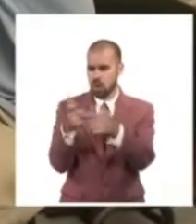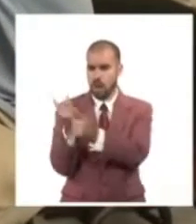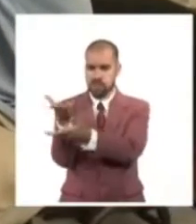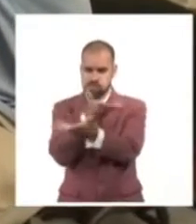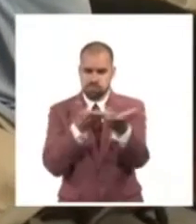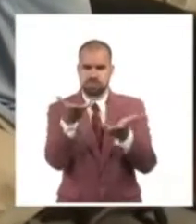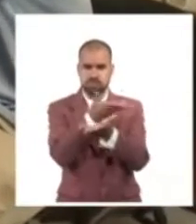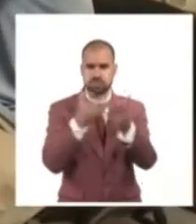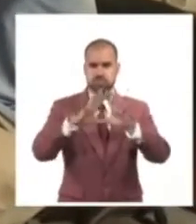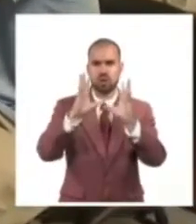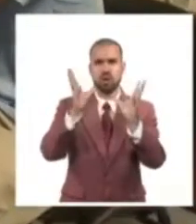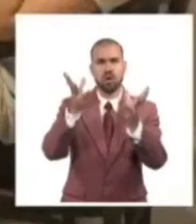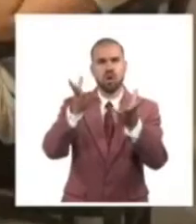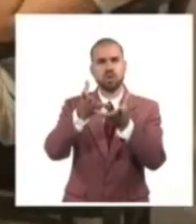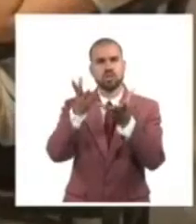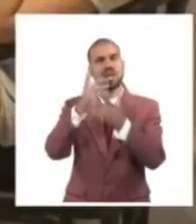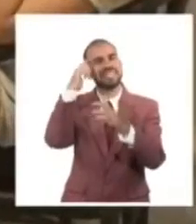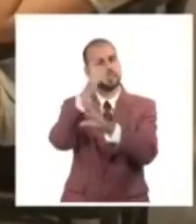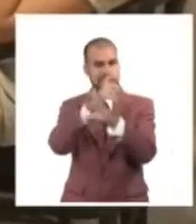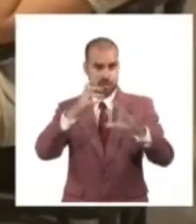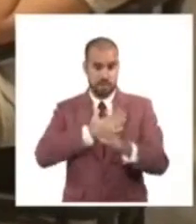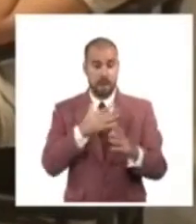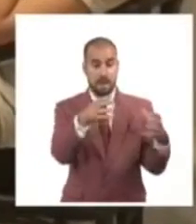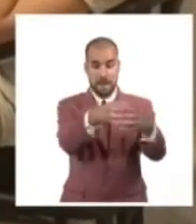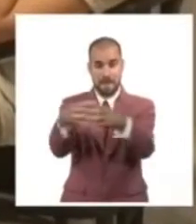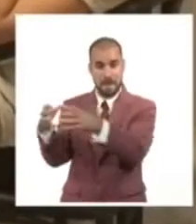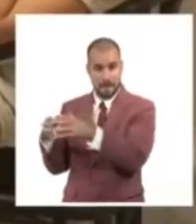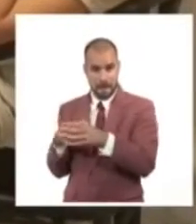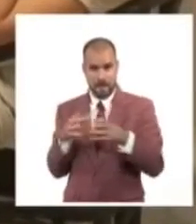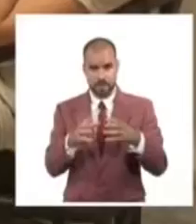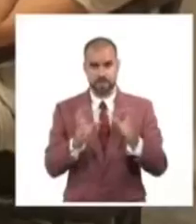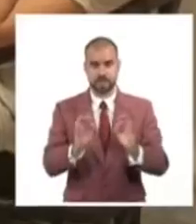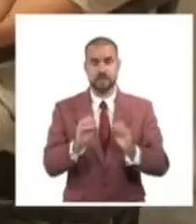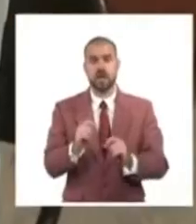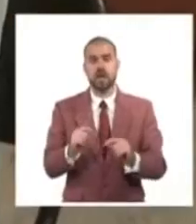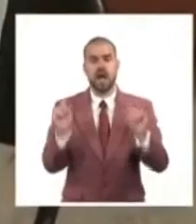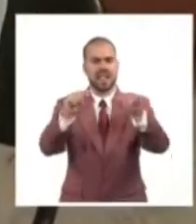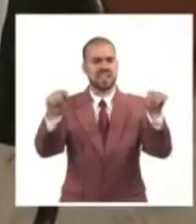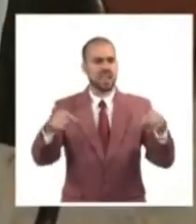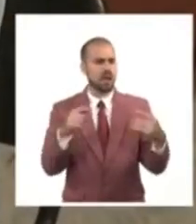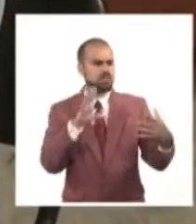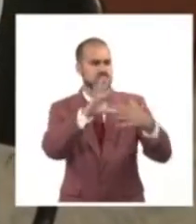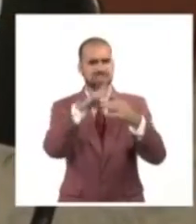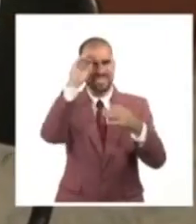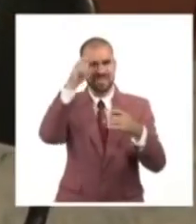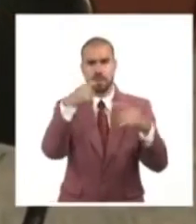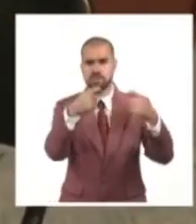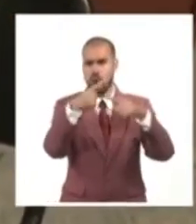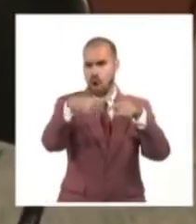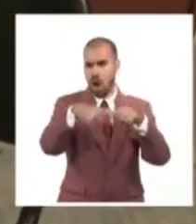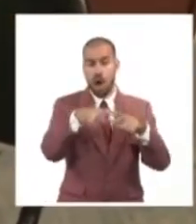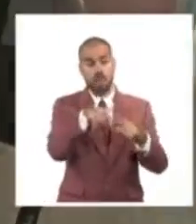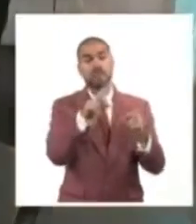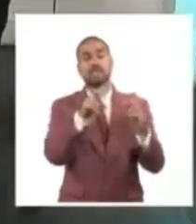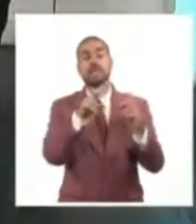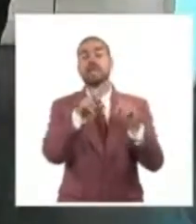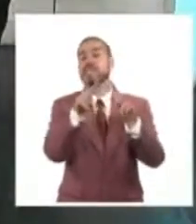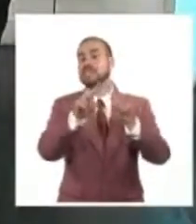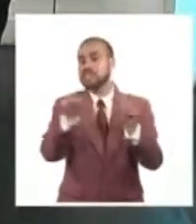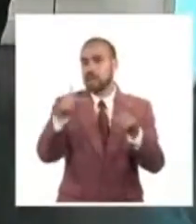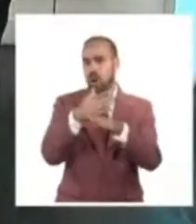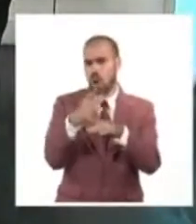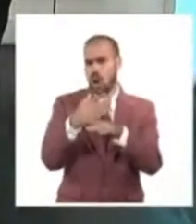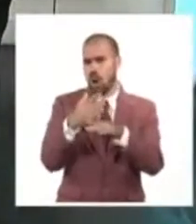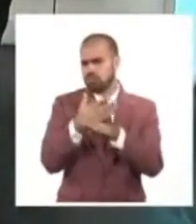sociedades científicas. Pero esta sociedad hace muchas actividades con la Sociedad de Derecho Mercantil, porque tienen temas afines. Sociedad de Derecho